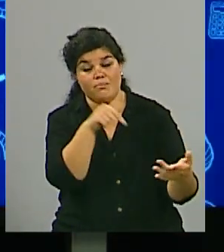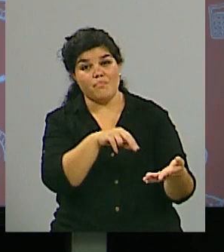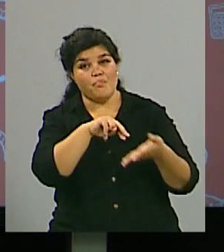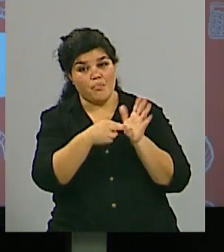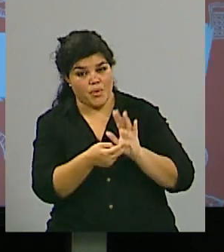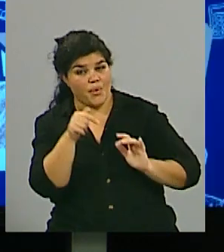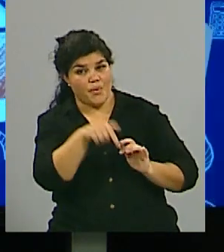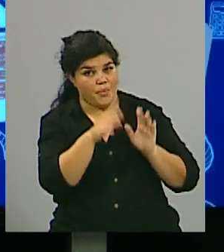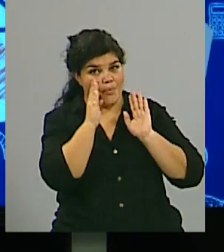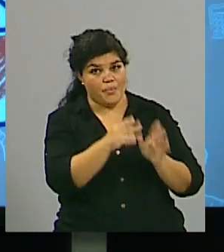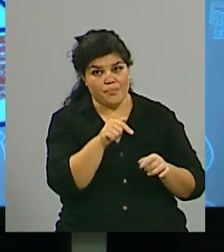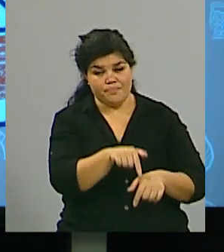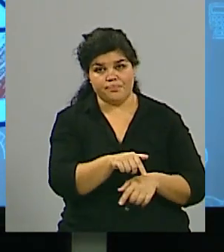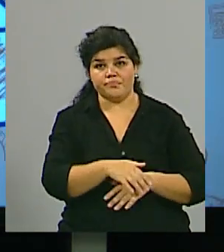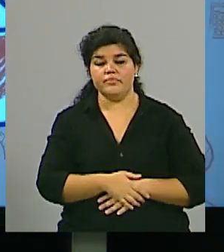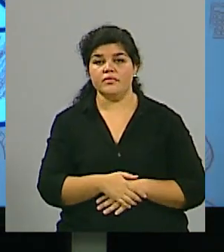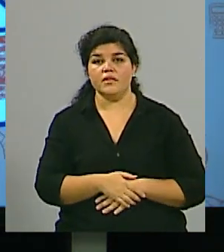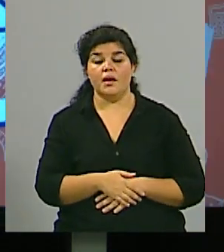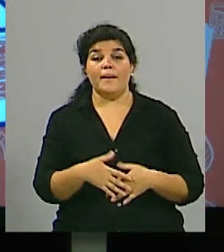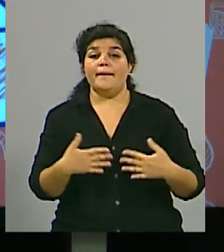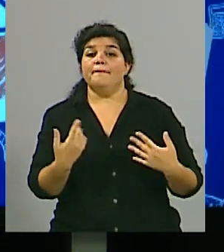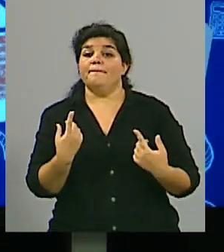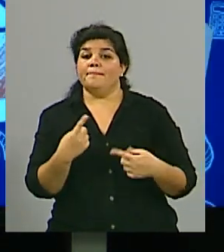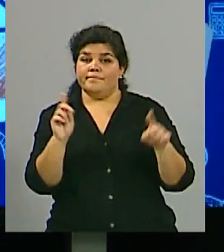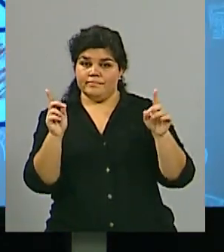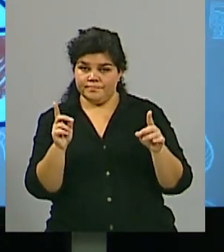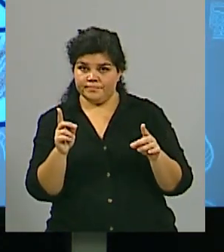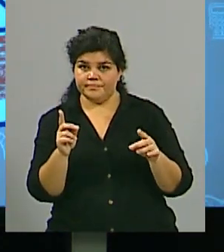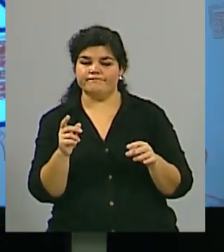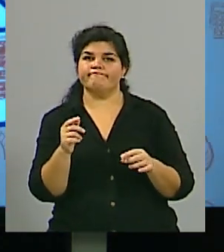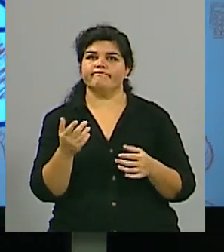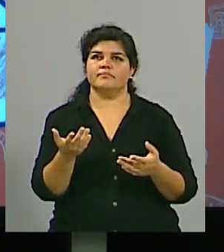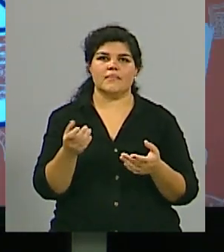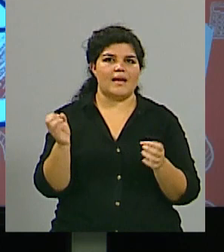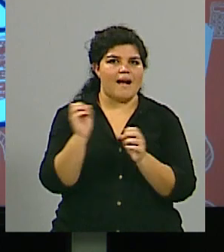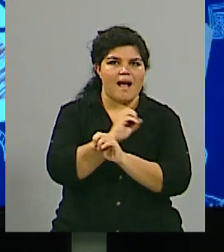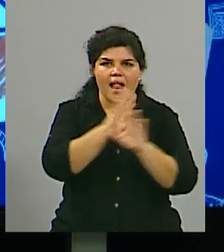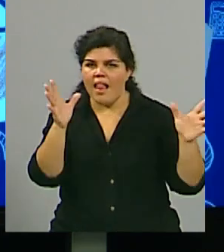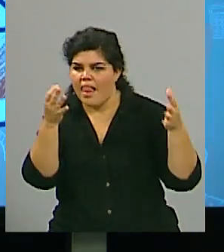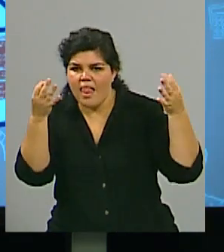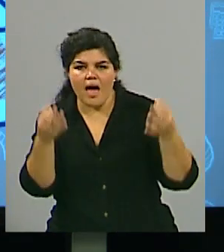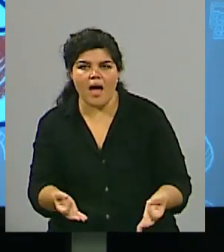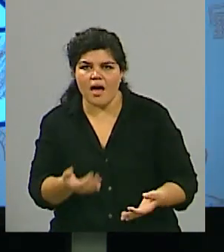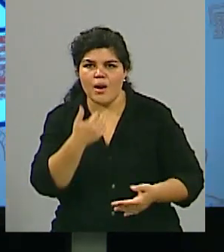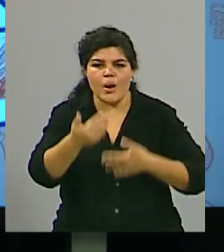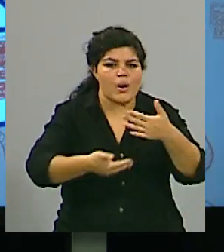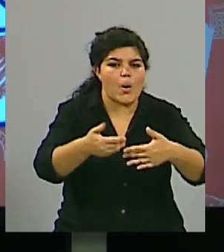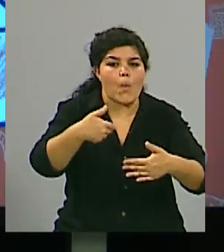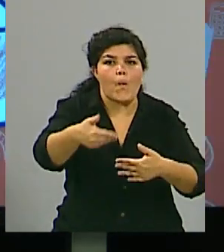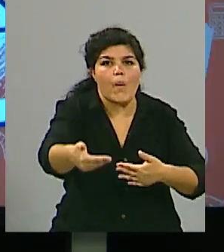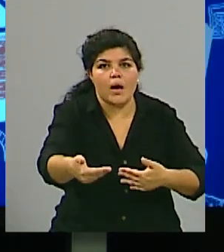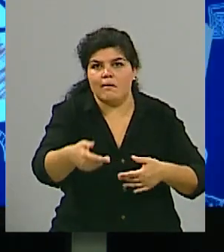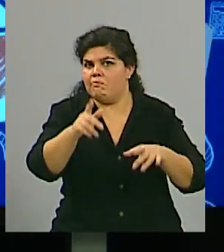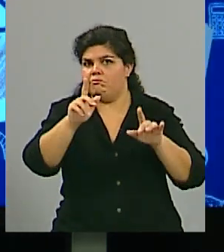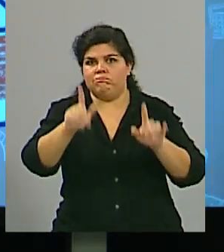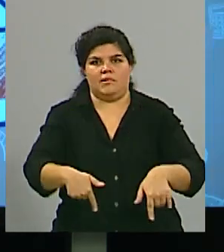lado. Lo cierto es que no termina de quedar claro si es que va a venir algo más, digamos. ¿Cuál es la